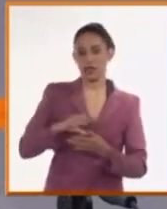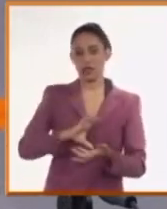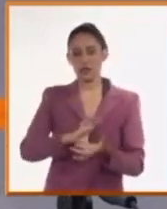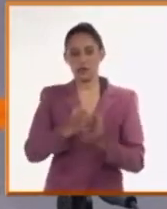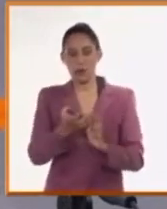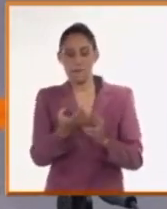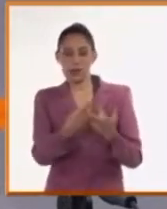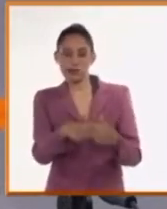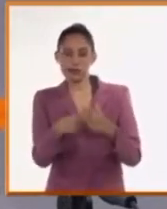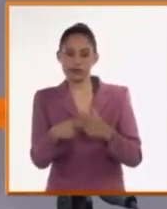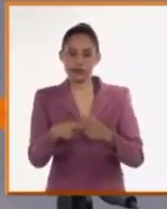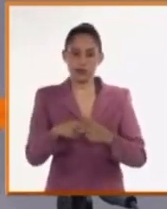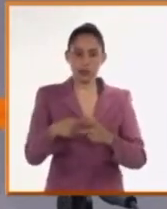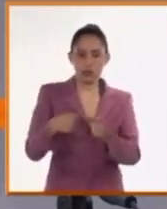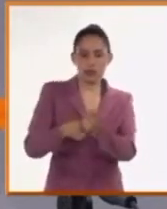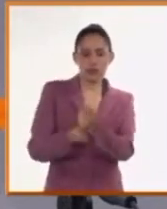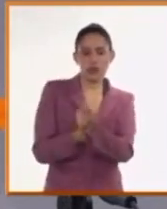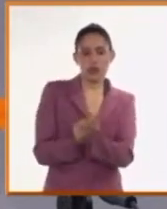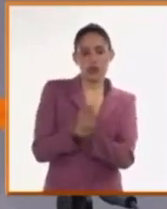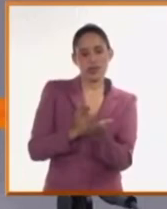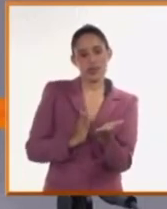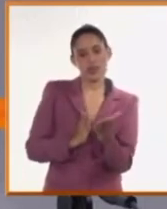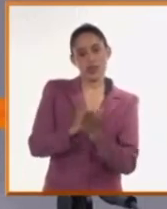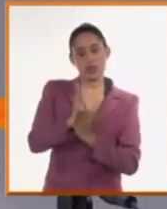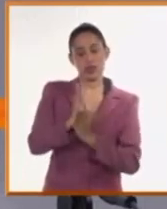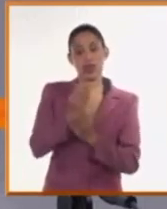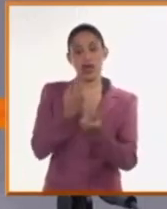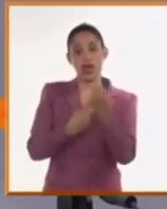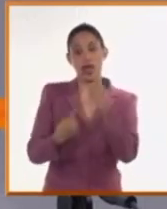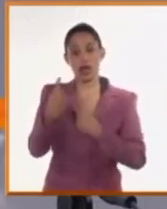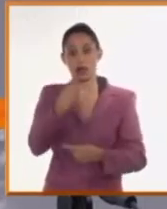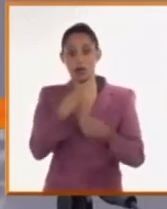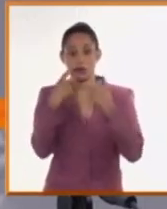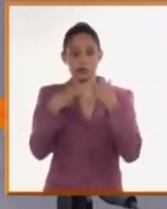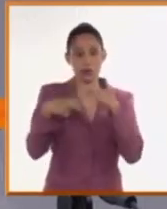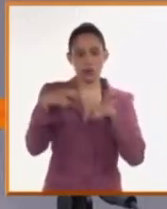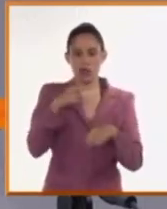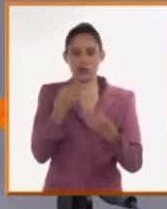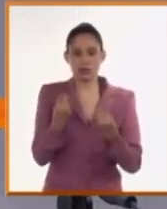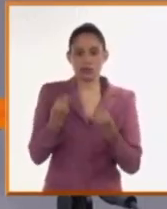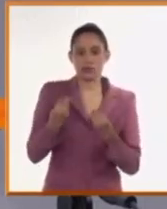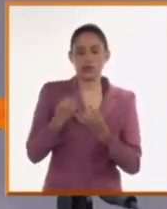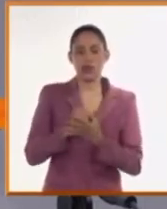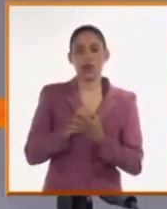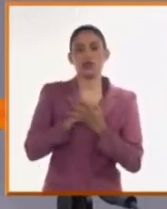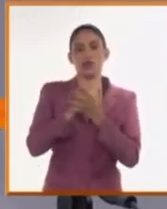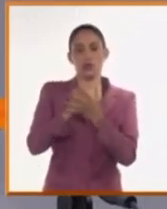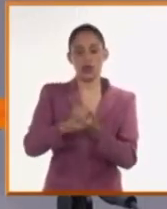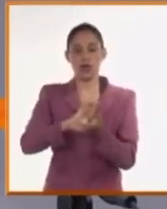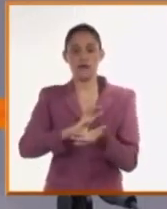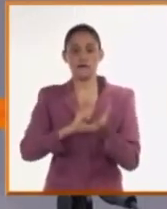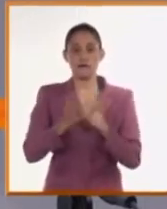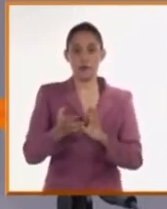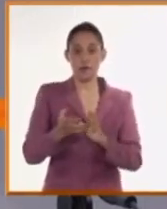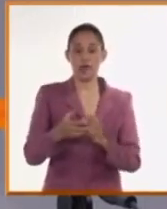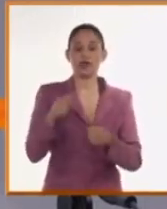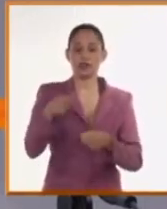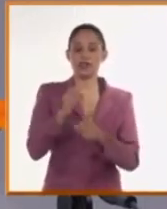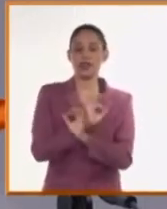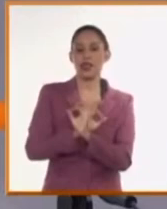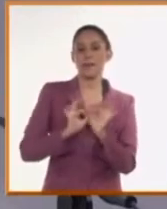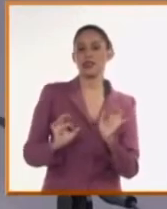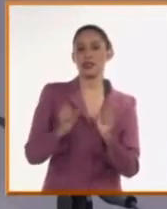solución amplia justa y duradera eh basada Precisamente en los derechos del pueblo